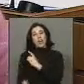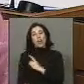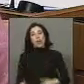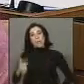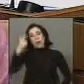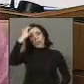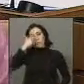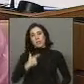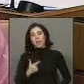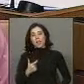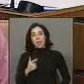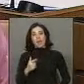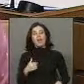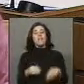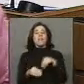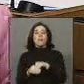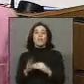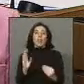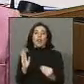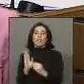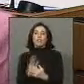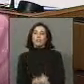diputada Denise Pascal, votaremos a favor.